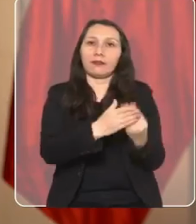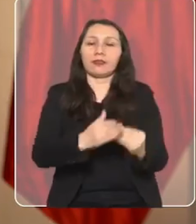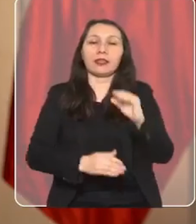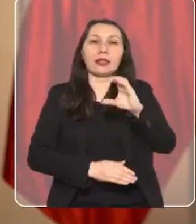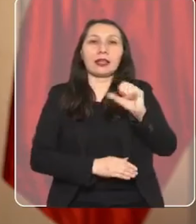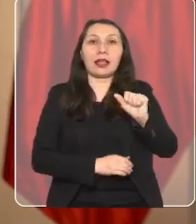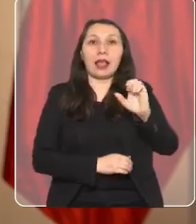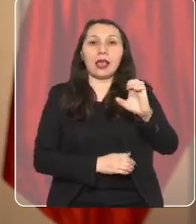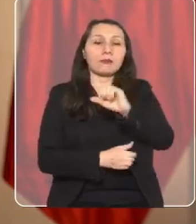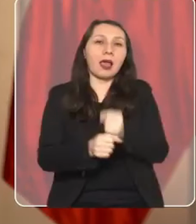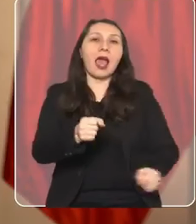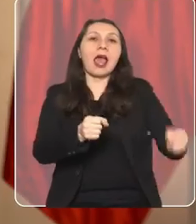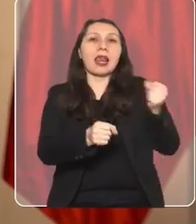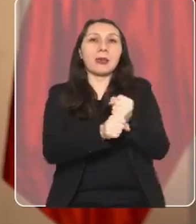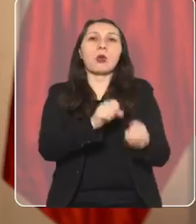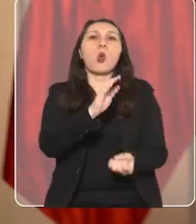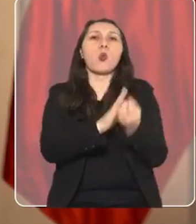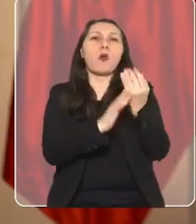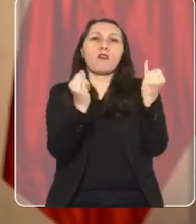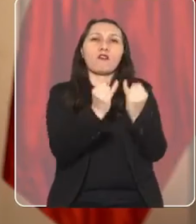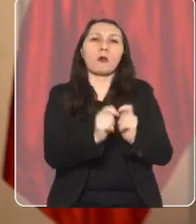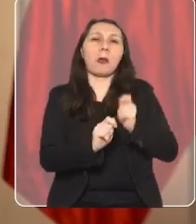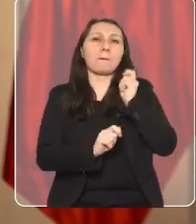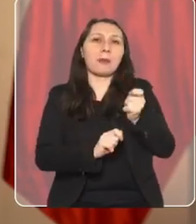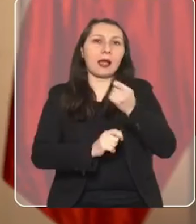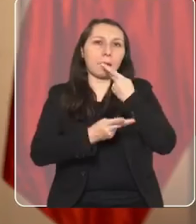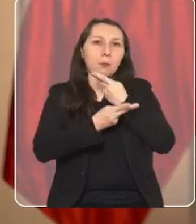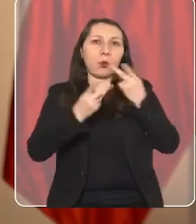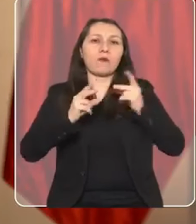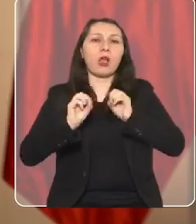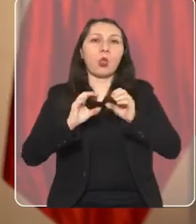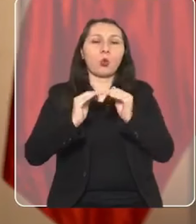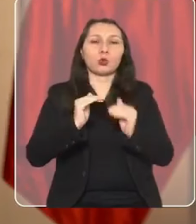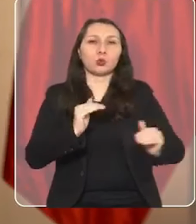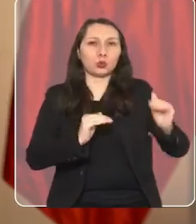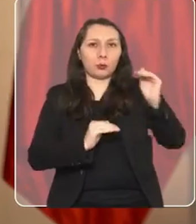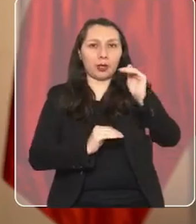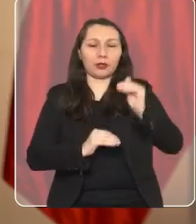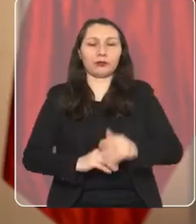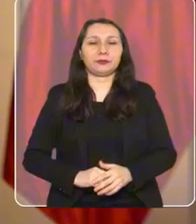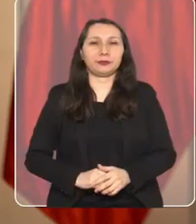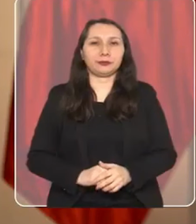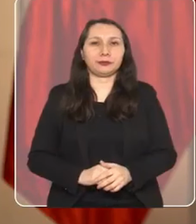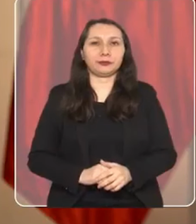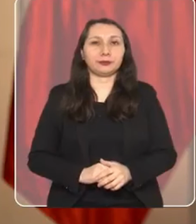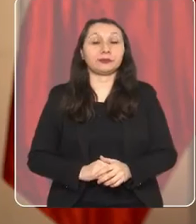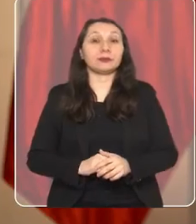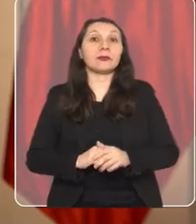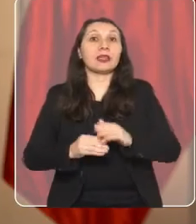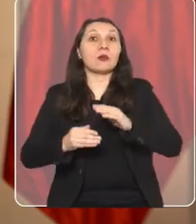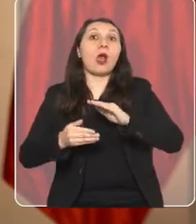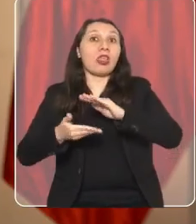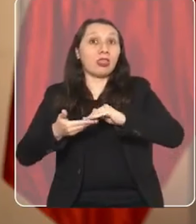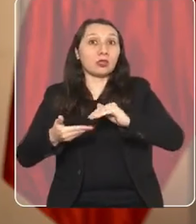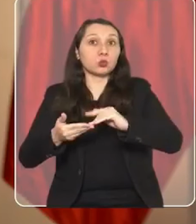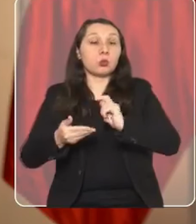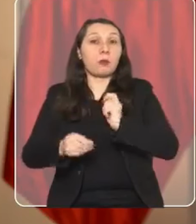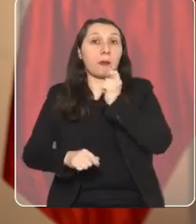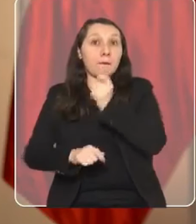Cae reemplazándolo por un nuevo instrumento de financiamiento Público de la educación superior sobre la condonación